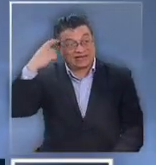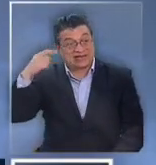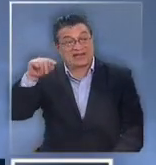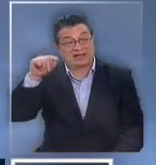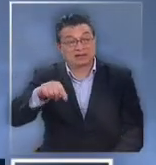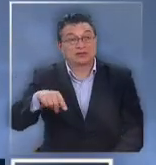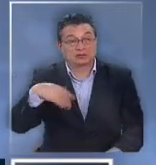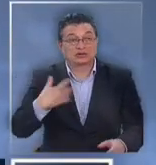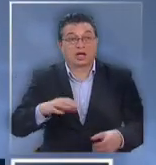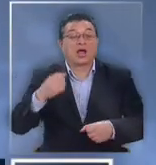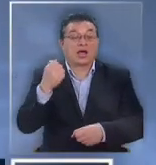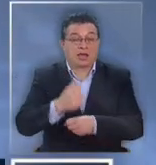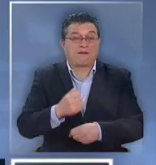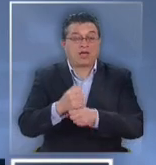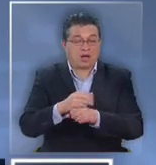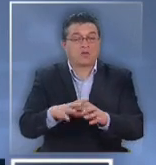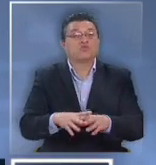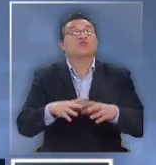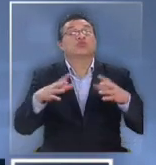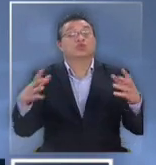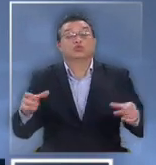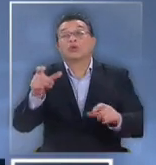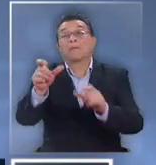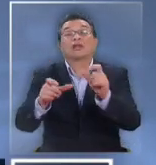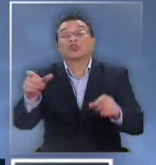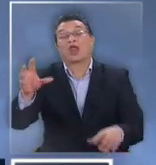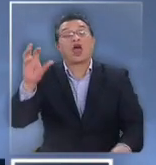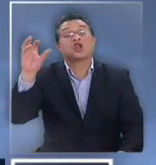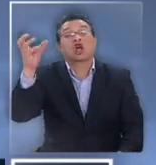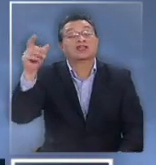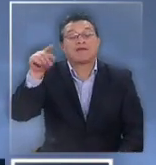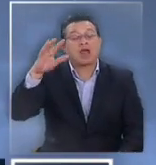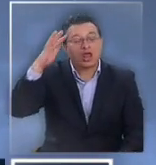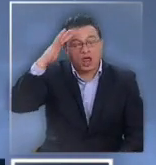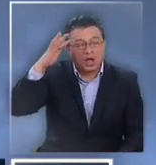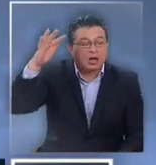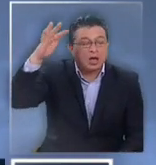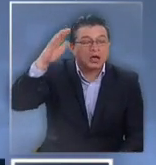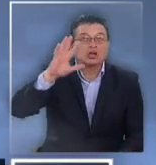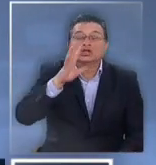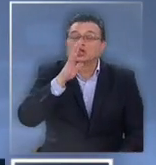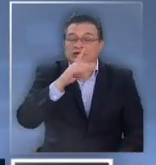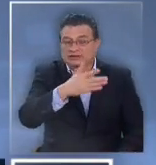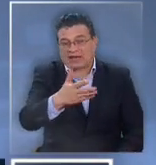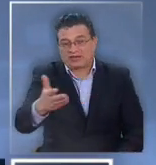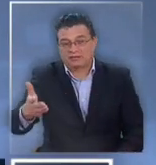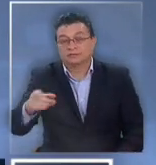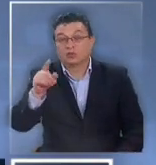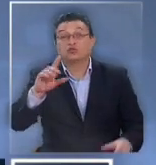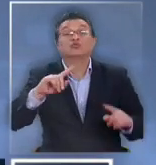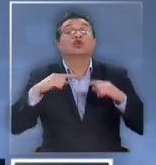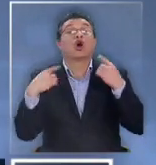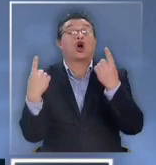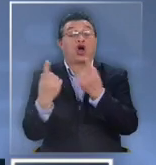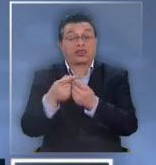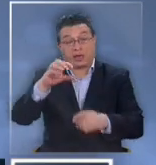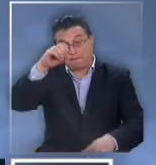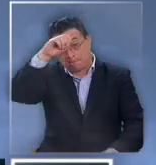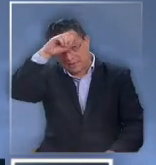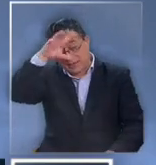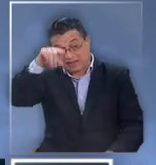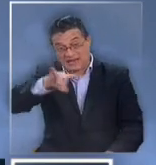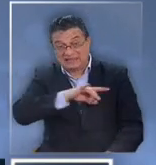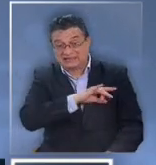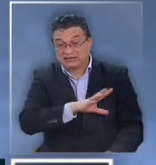más de lo que es en chile la gente sabe o se imagina toda la minería chilena es de clase